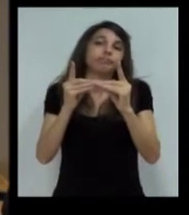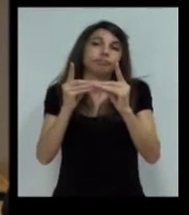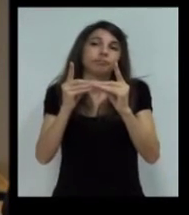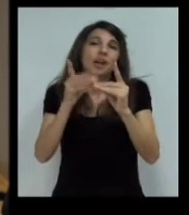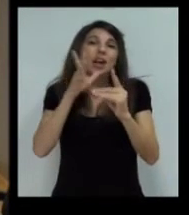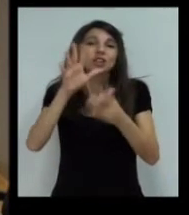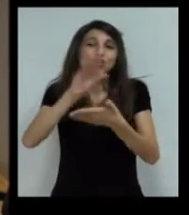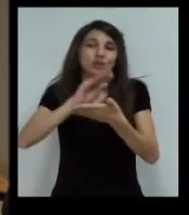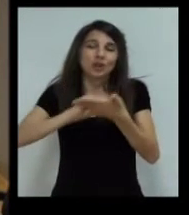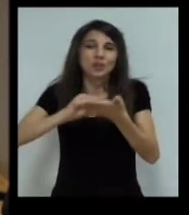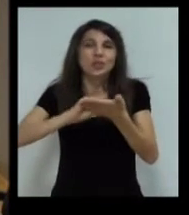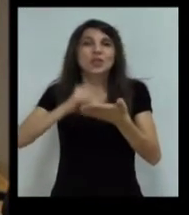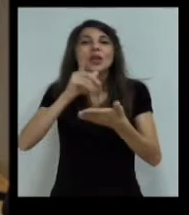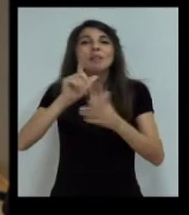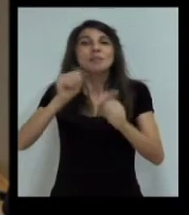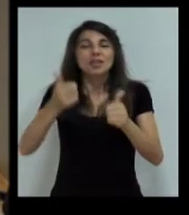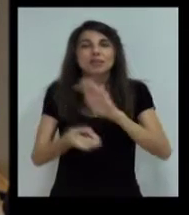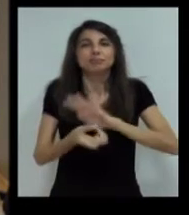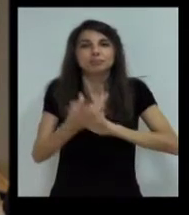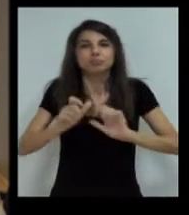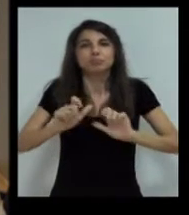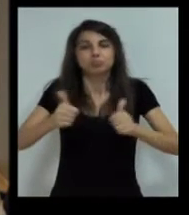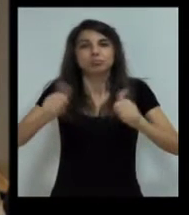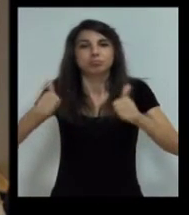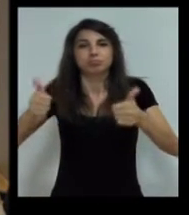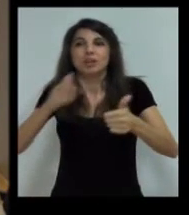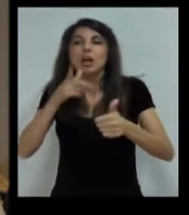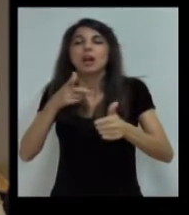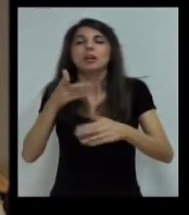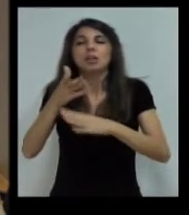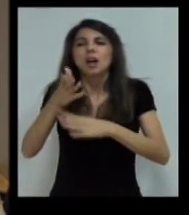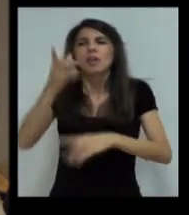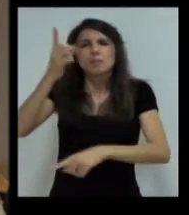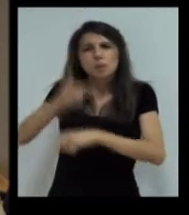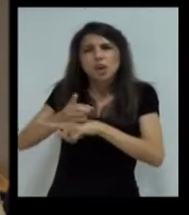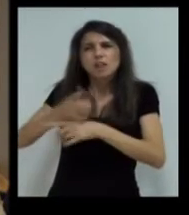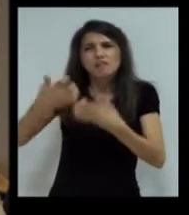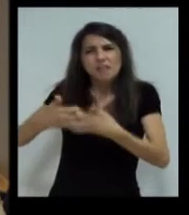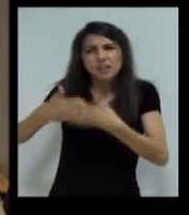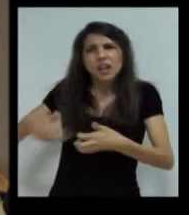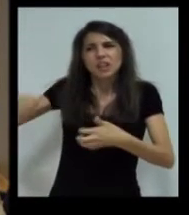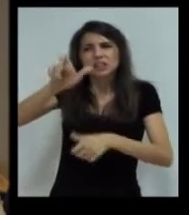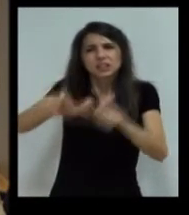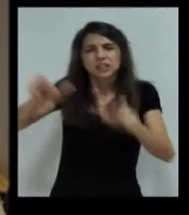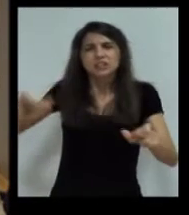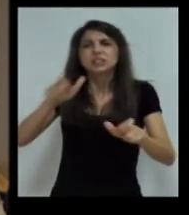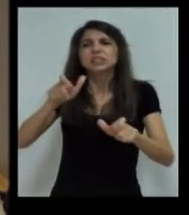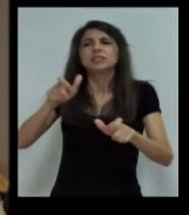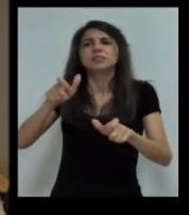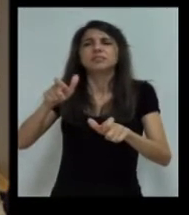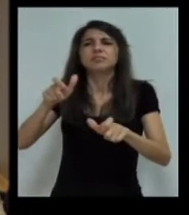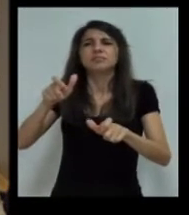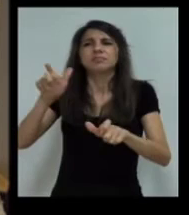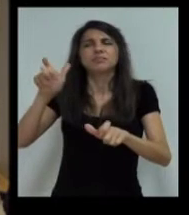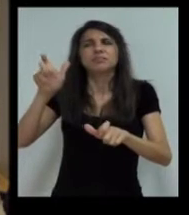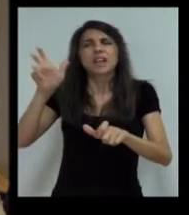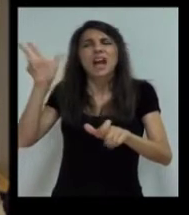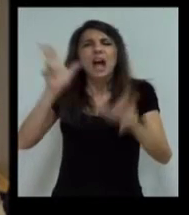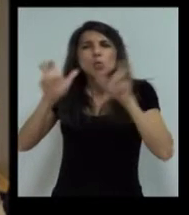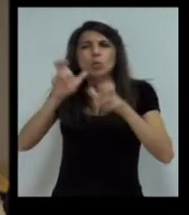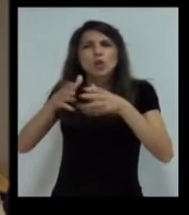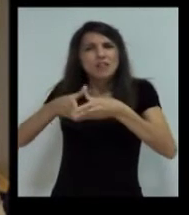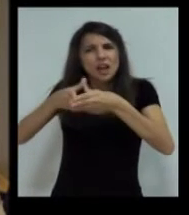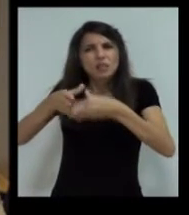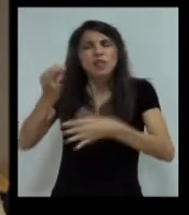promoverse. Vayan ustedes al sector. Hay que imponer a los fabricantes, hay que imponer en audionavegación, es posible que sí, pero además lo que es necesario es